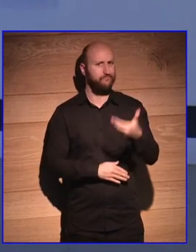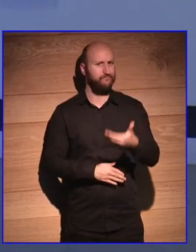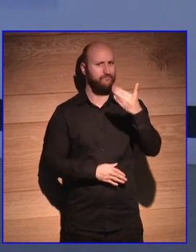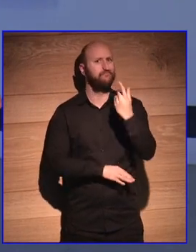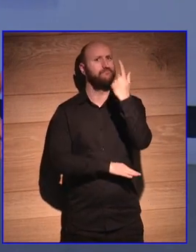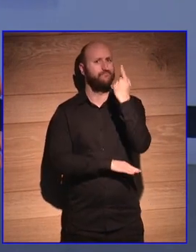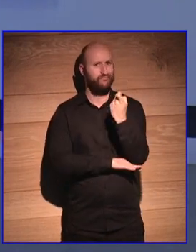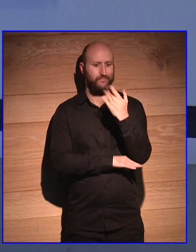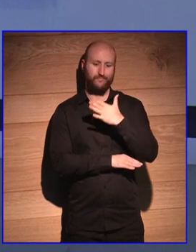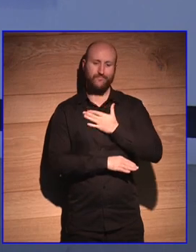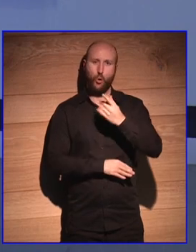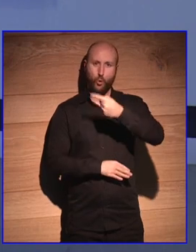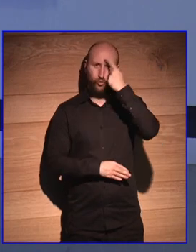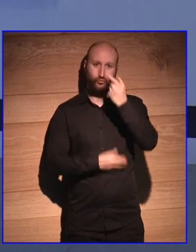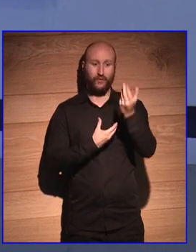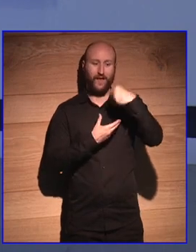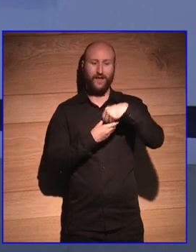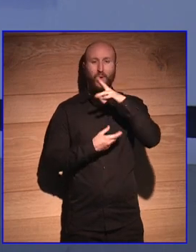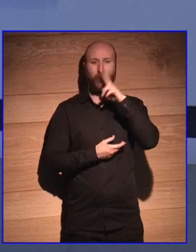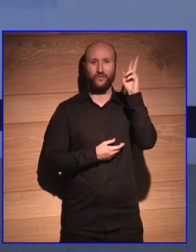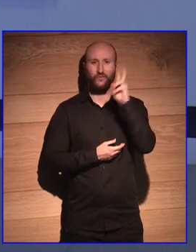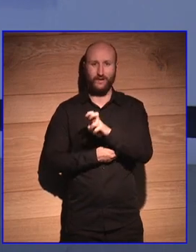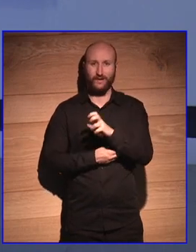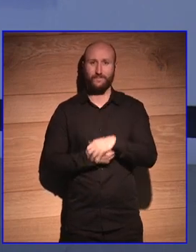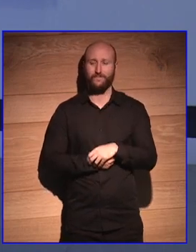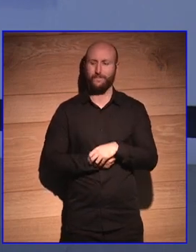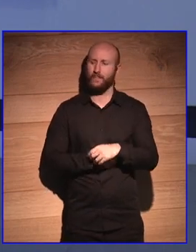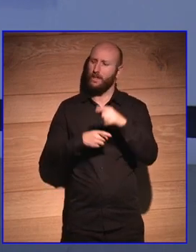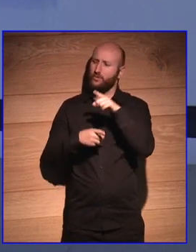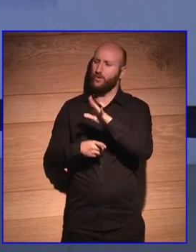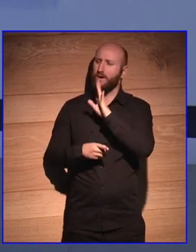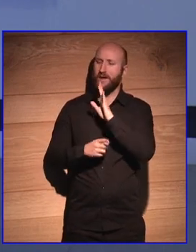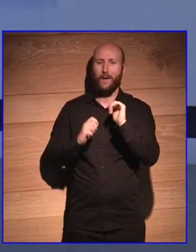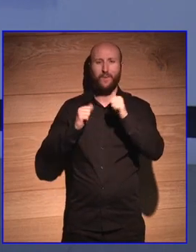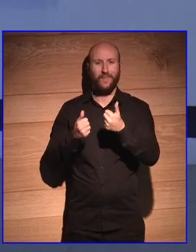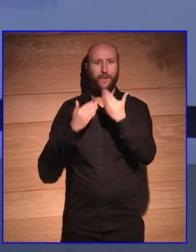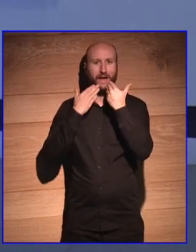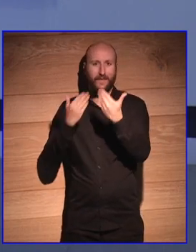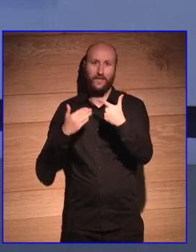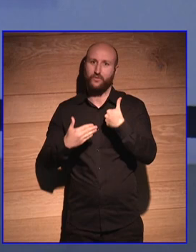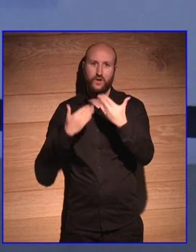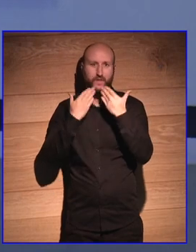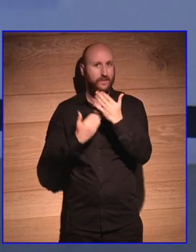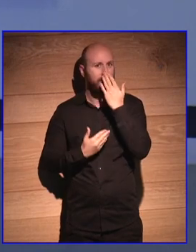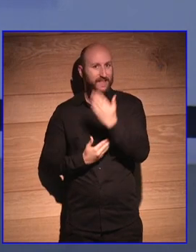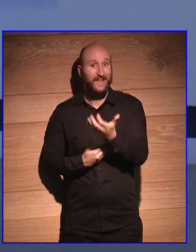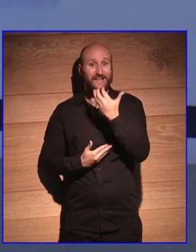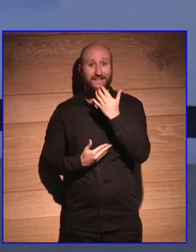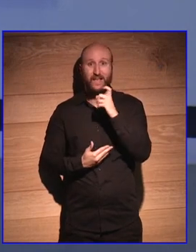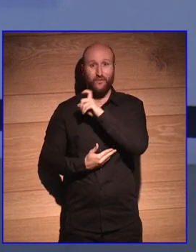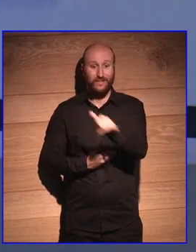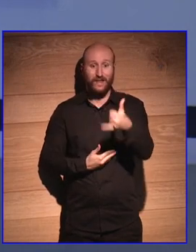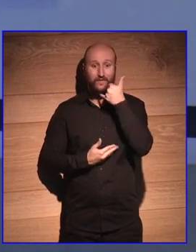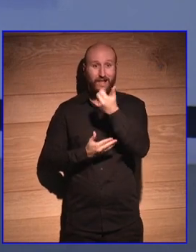dentro de nuestro acervo cultural aquí estamos así que tú empezabas dándonos las gracias yo te las tengo que dar de todo corazón si no hubiera sido por la fundación